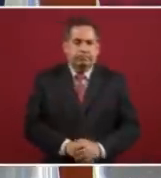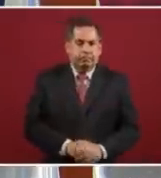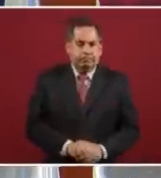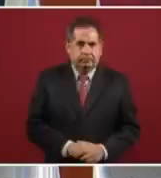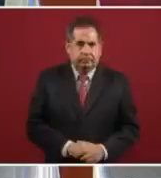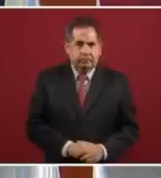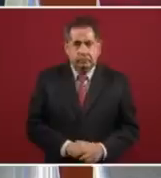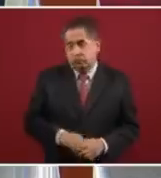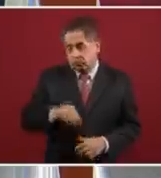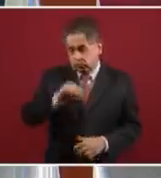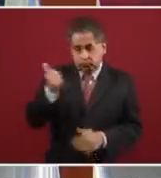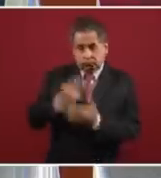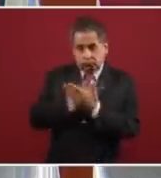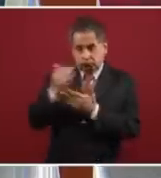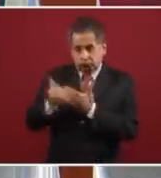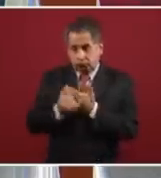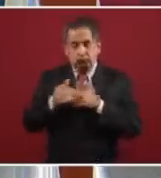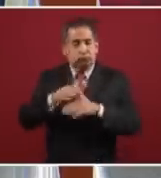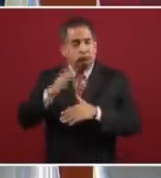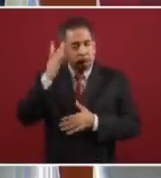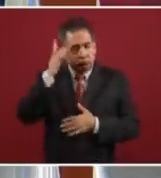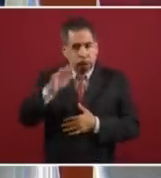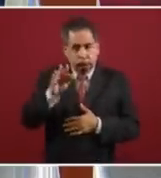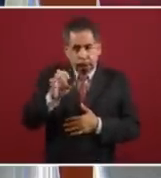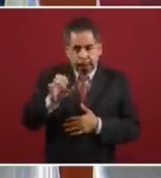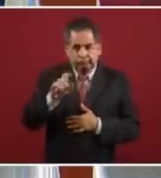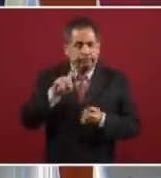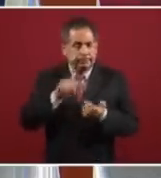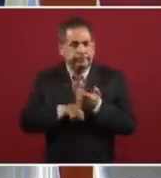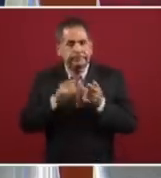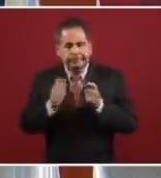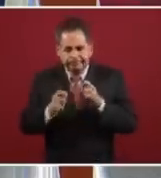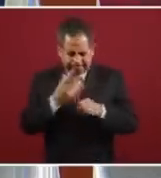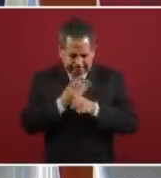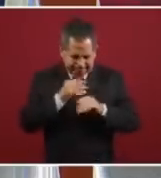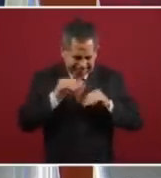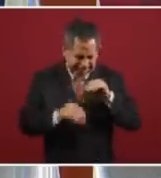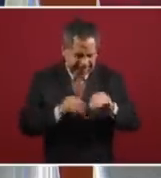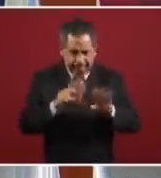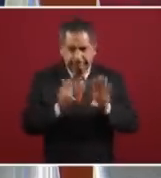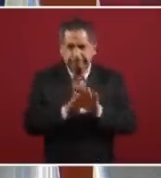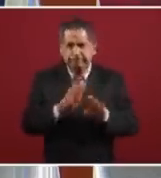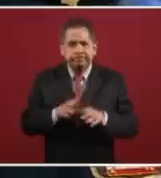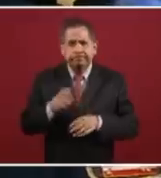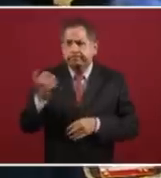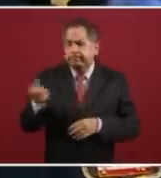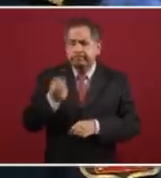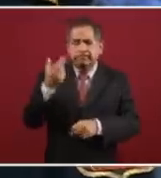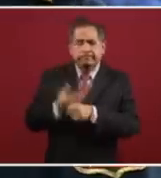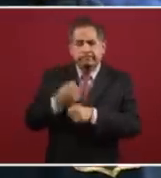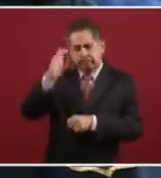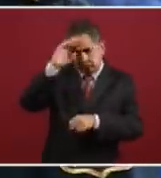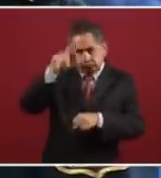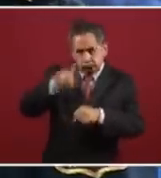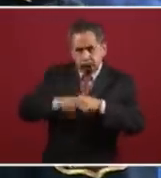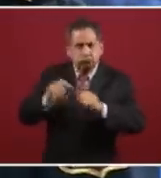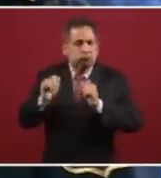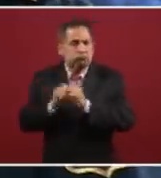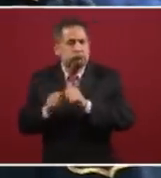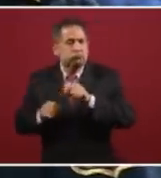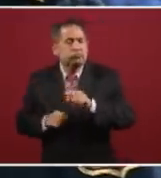Otro más de los proyectos, el de Santa Fe, donde se está contribuyendo con la Secretaría de Cultura y con